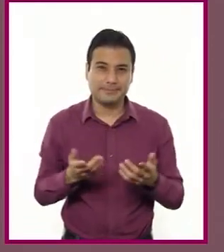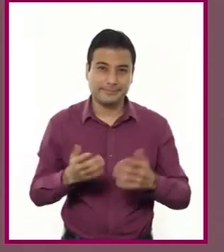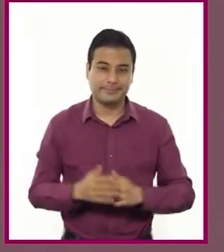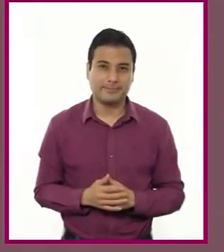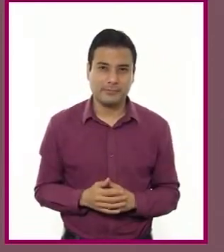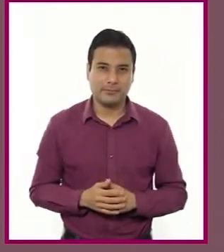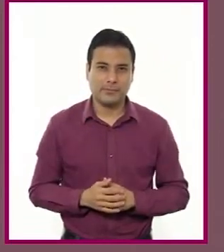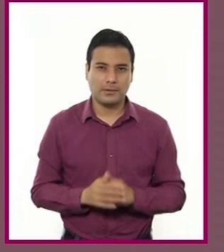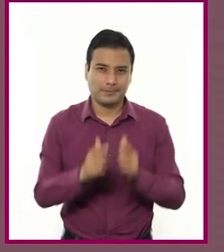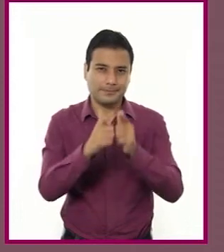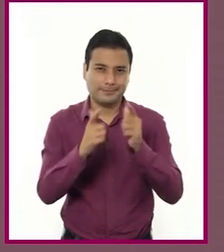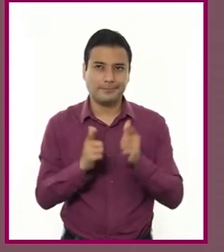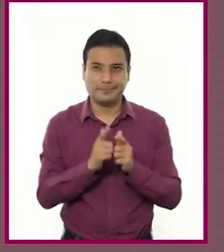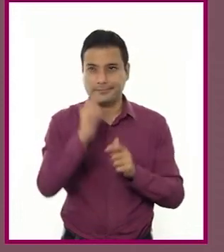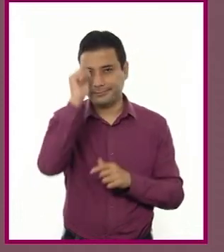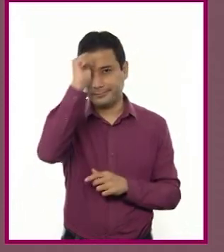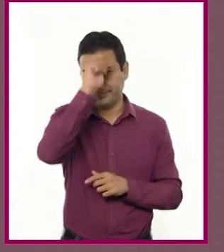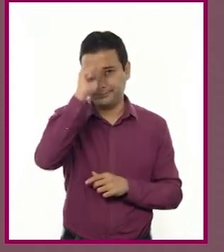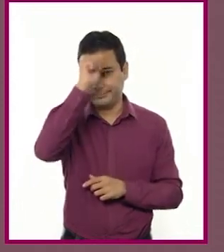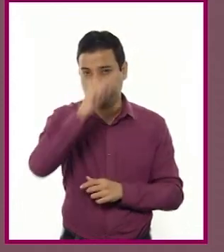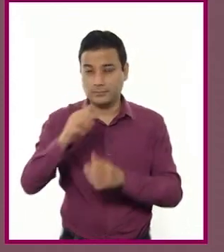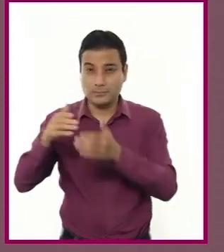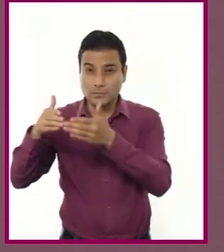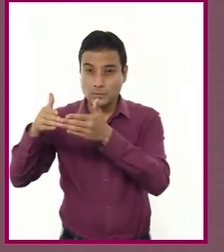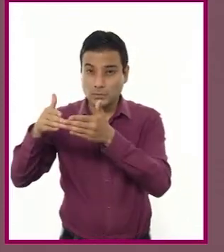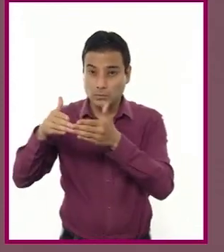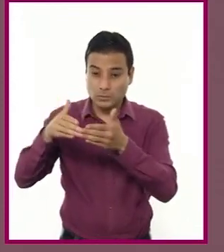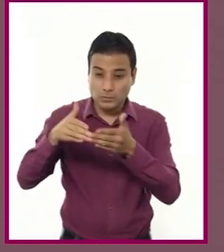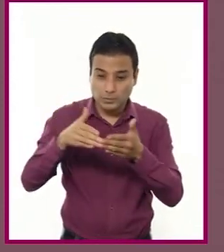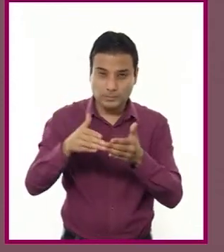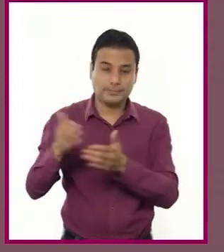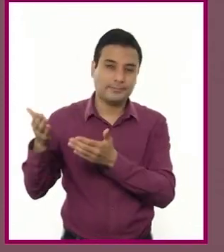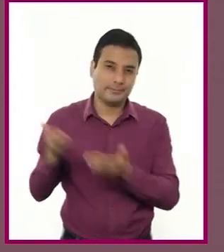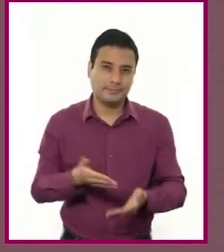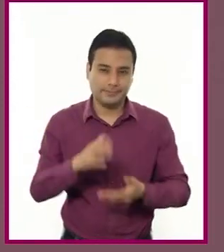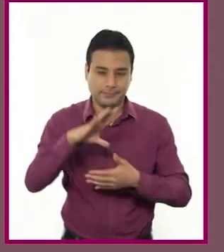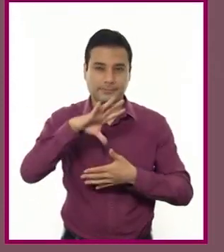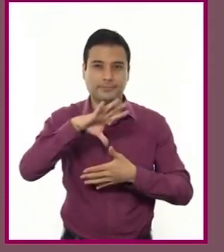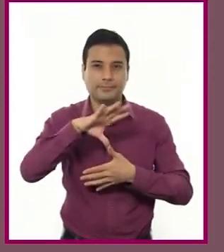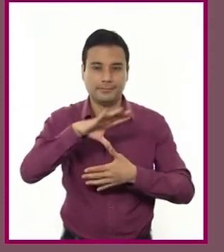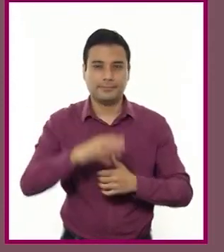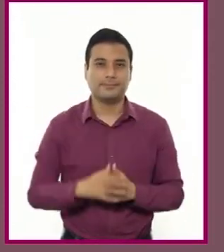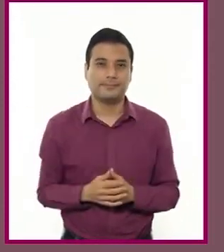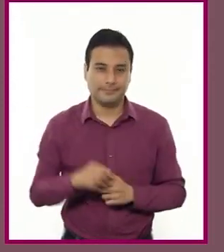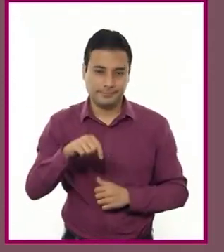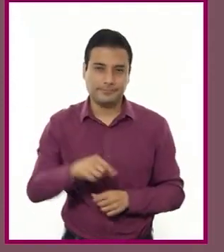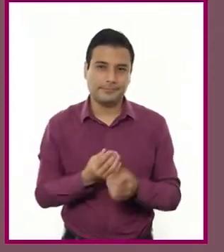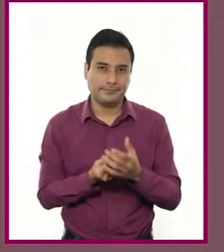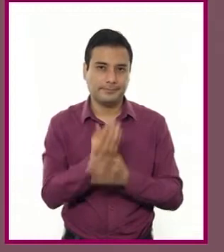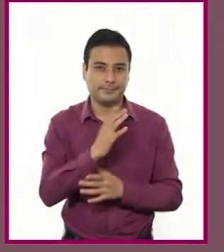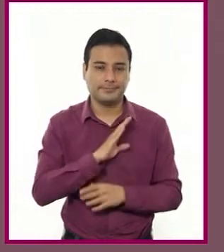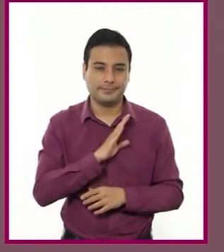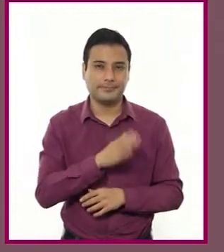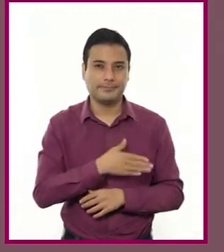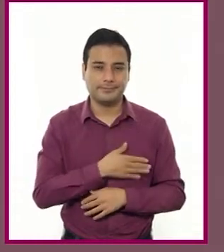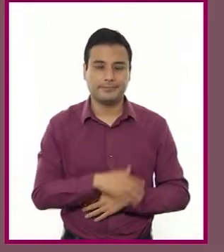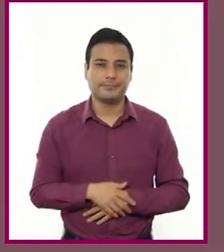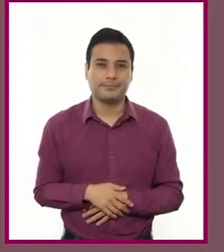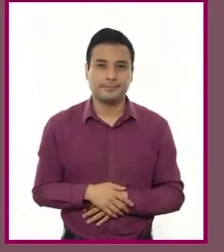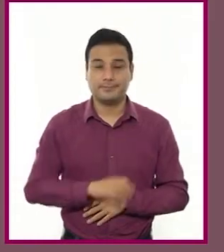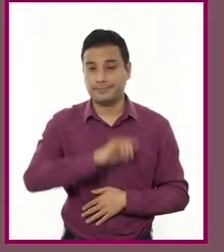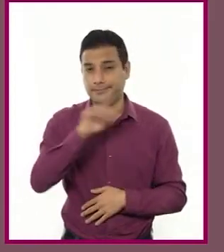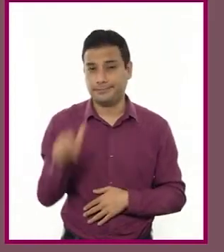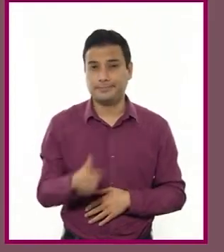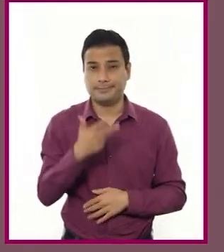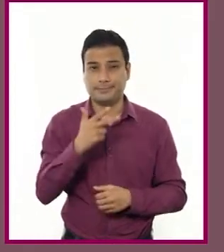que venían a enseñar la religión católica llegaron al nuevo continente, a la Nueva España. 8 años